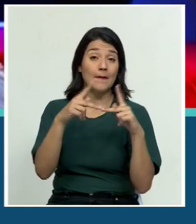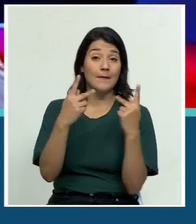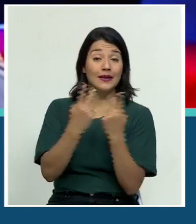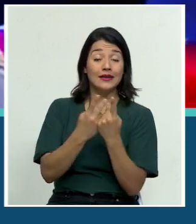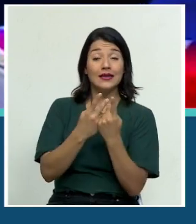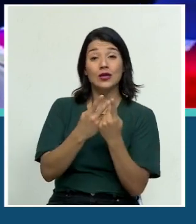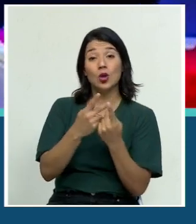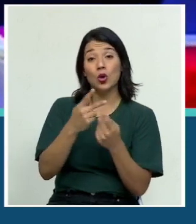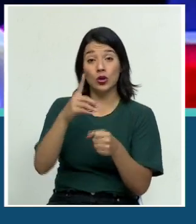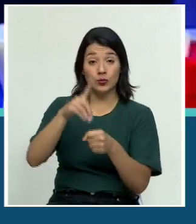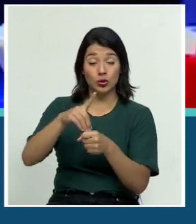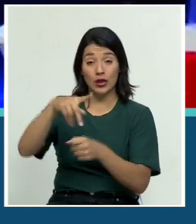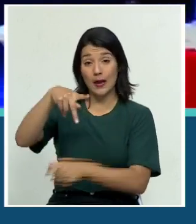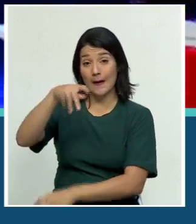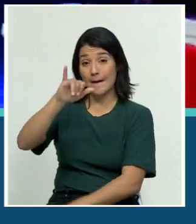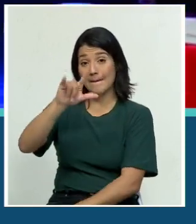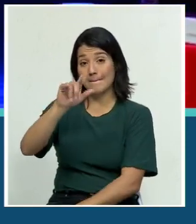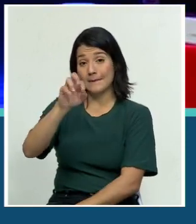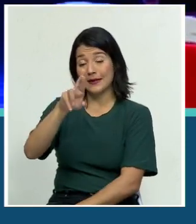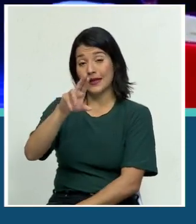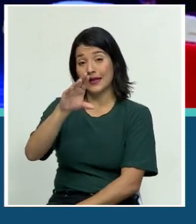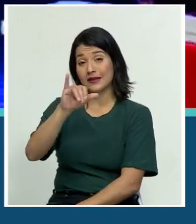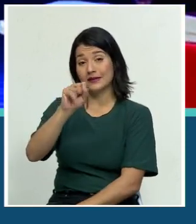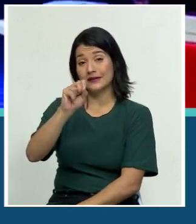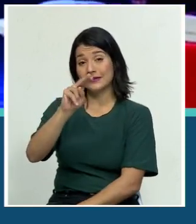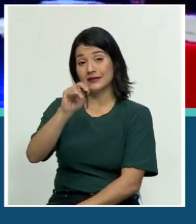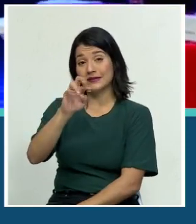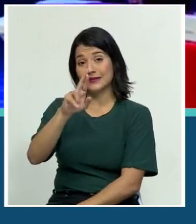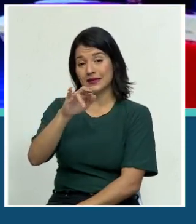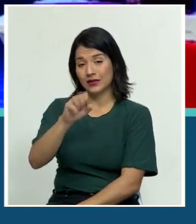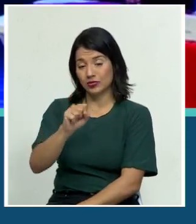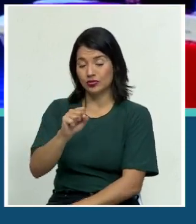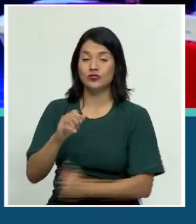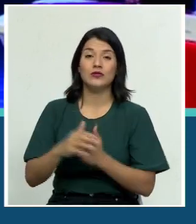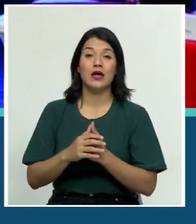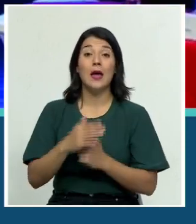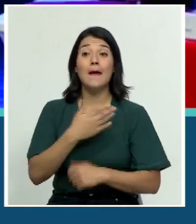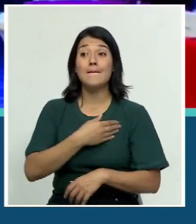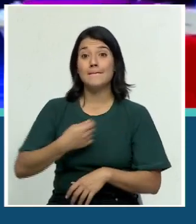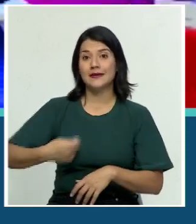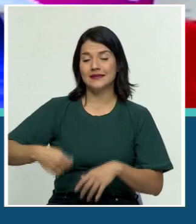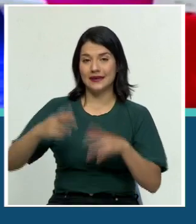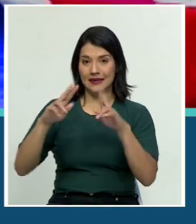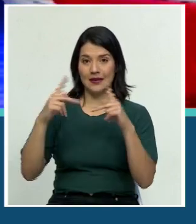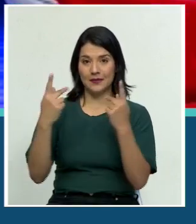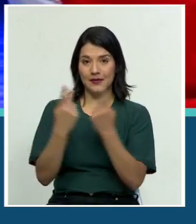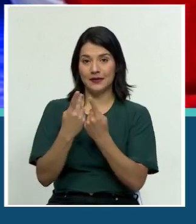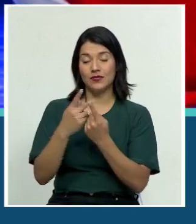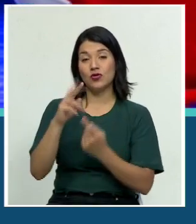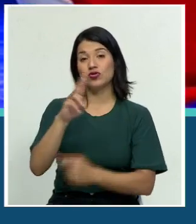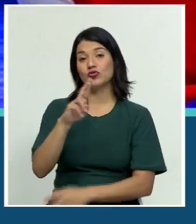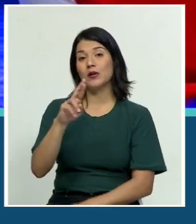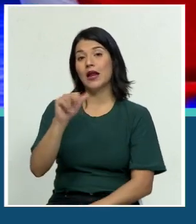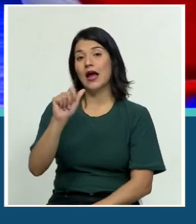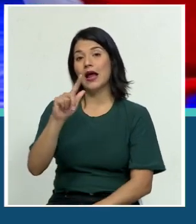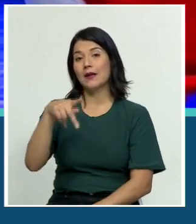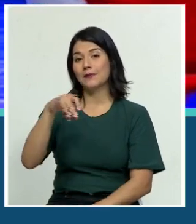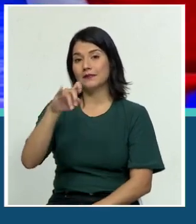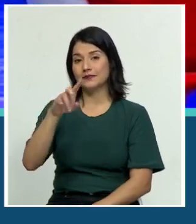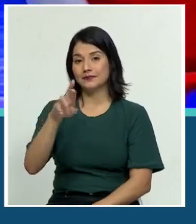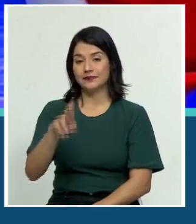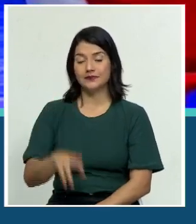el financista Jack Love Casanova, la presidenta del partido, Luz Mary Alpizar Loaiza.